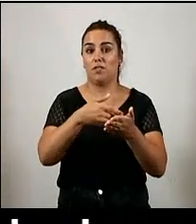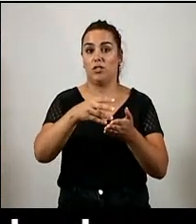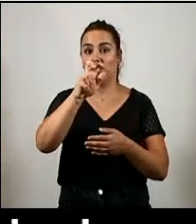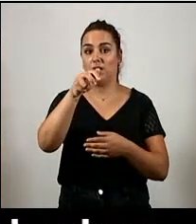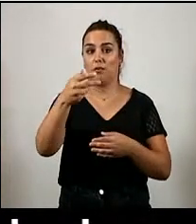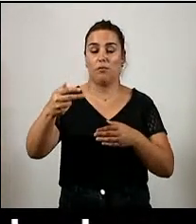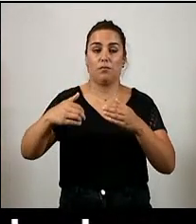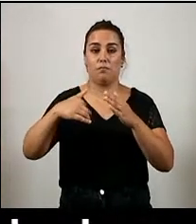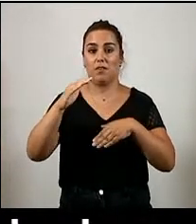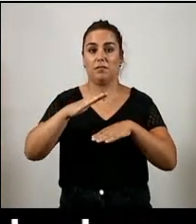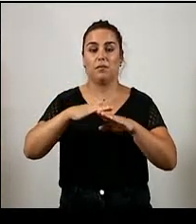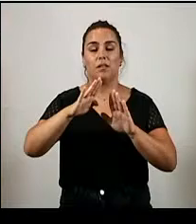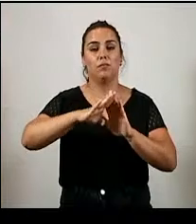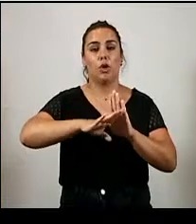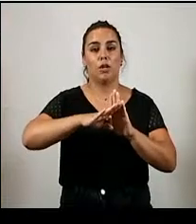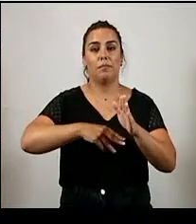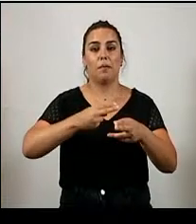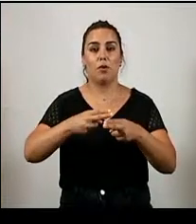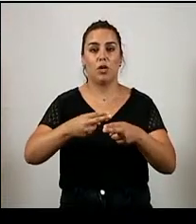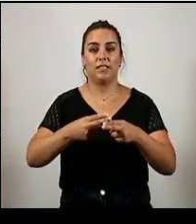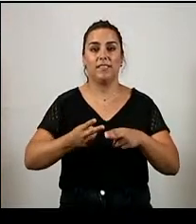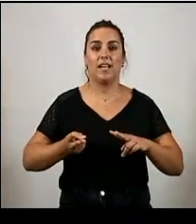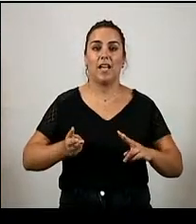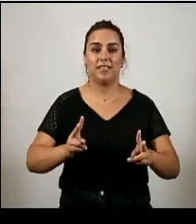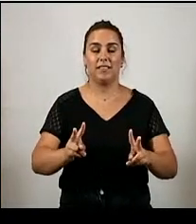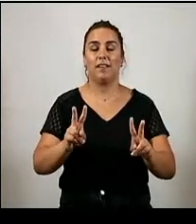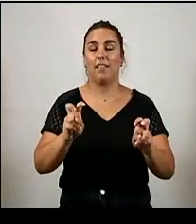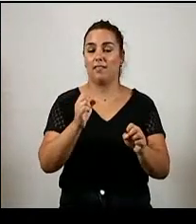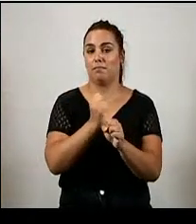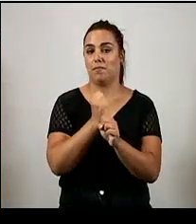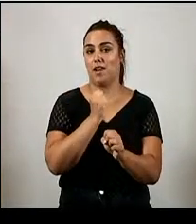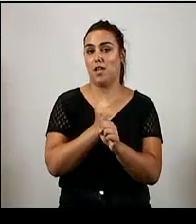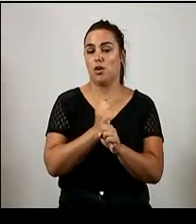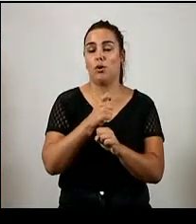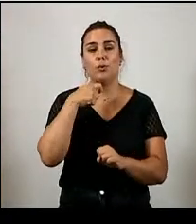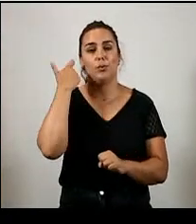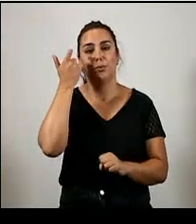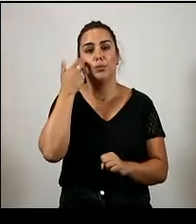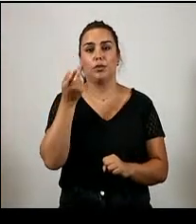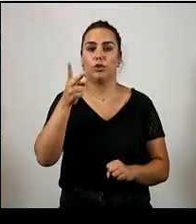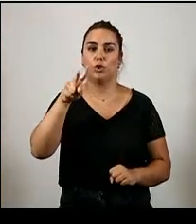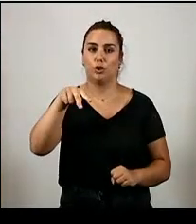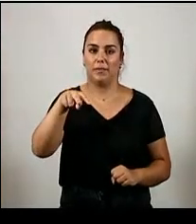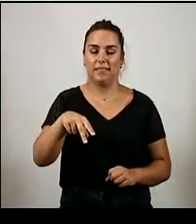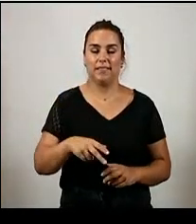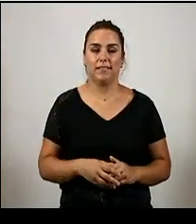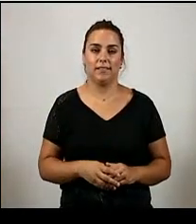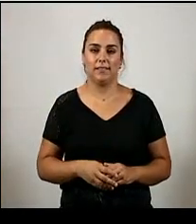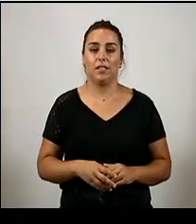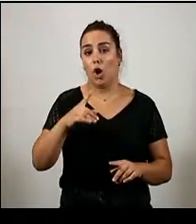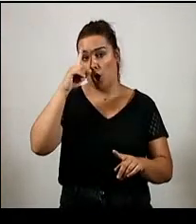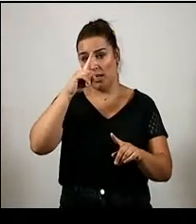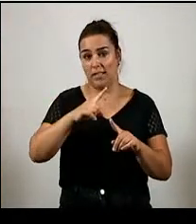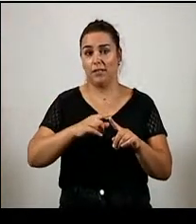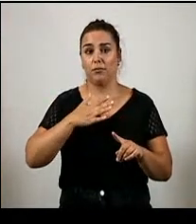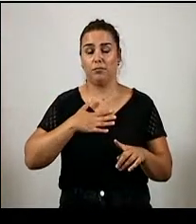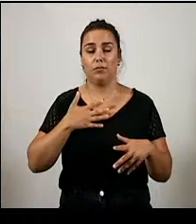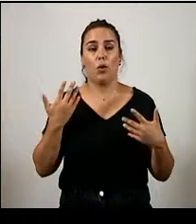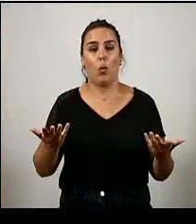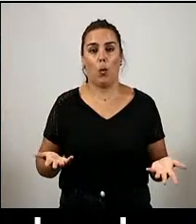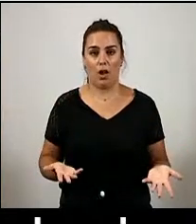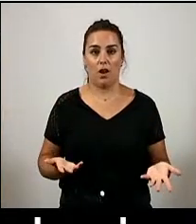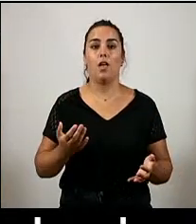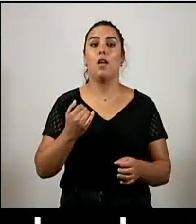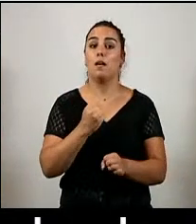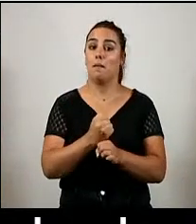euros en este programa de políticas activas de empleo con una duración de 12 meses. El objetivo es mejorar la empleabilidad de